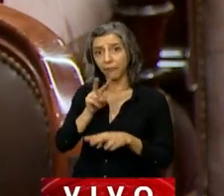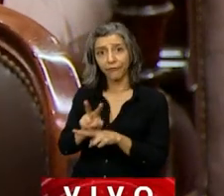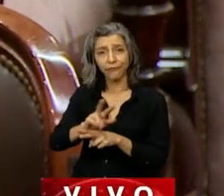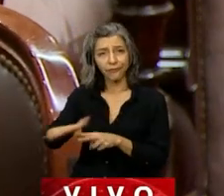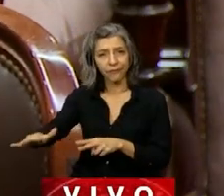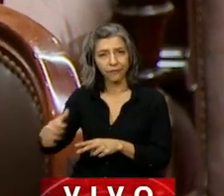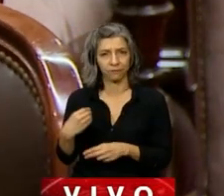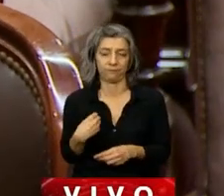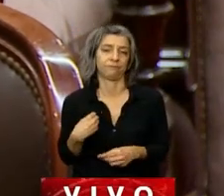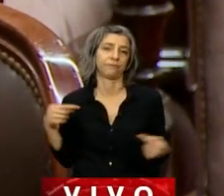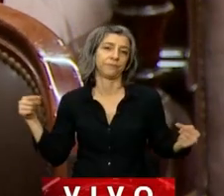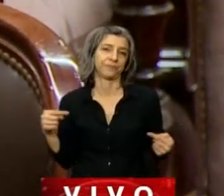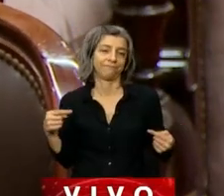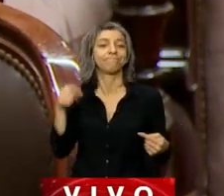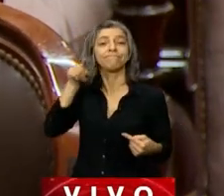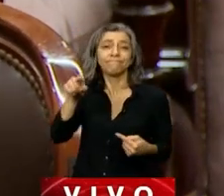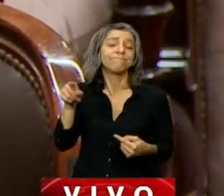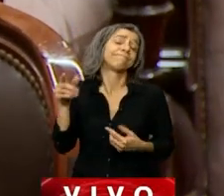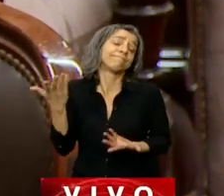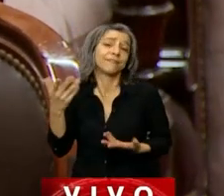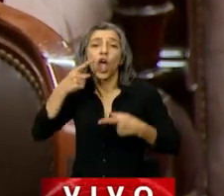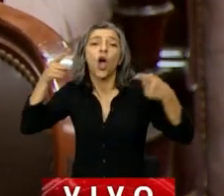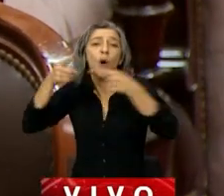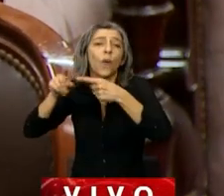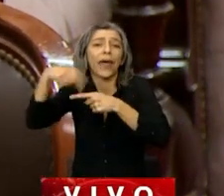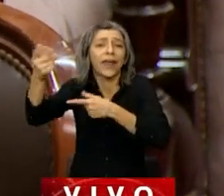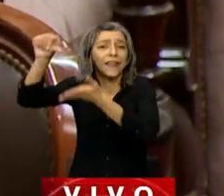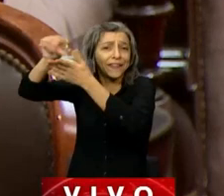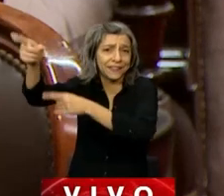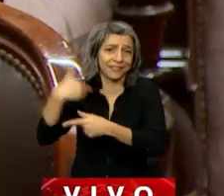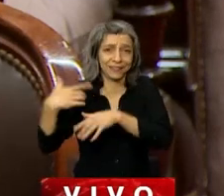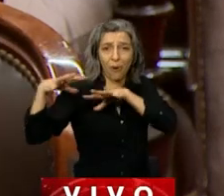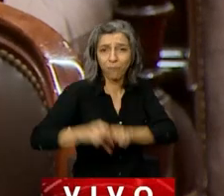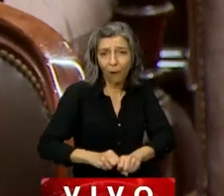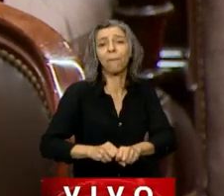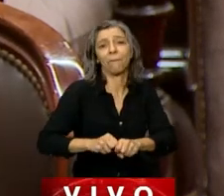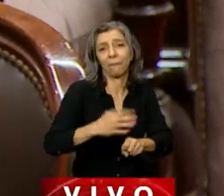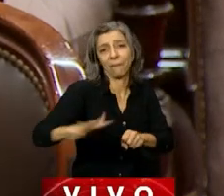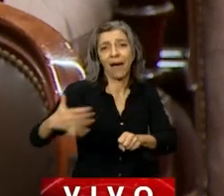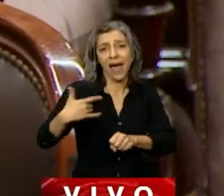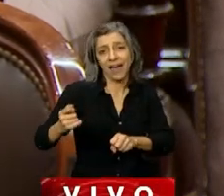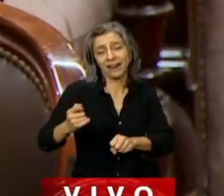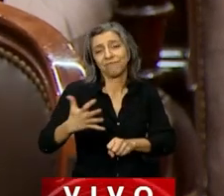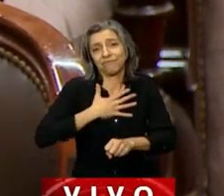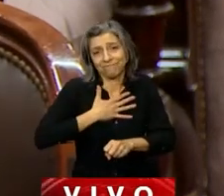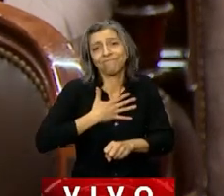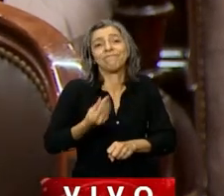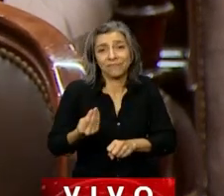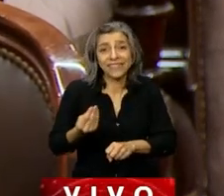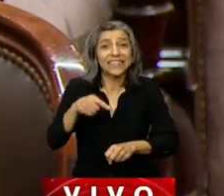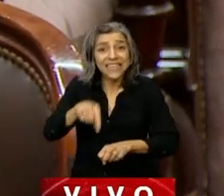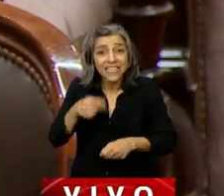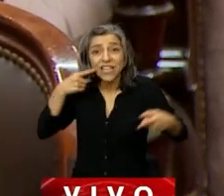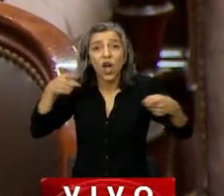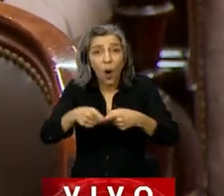que intentan es procurar la hegemonización internacional del mar. Y en esta iniciativa, quiero mencionar, trabajan